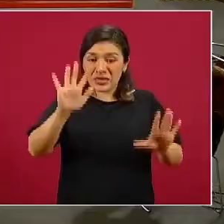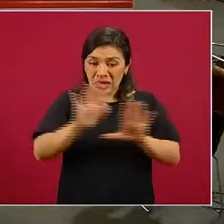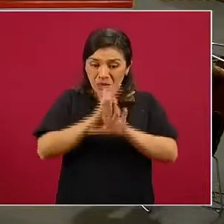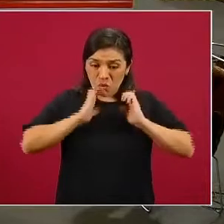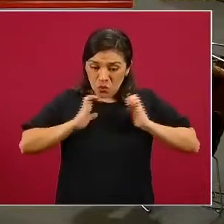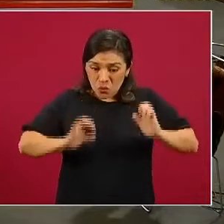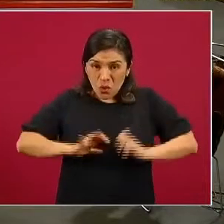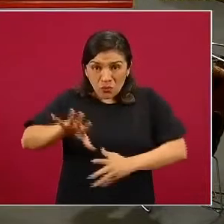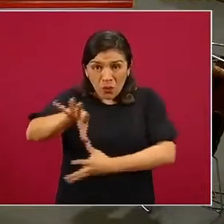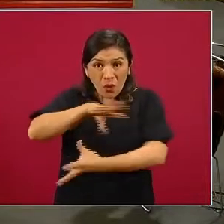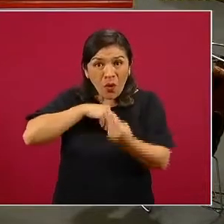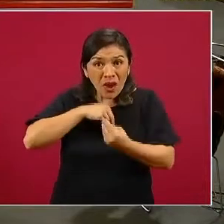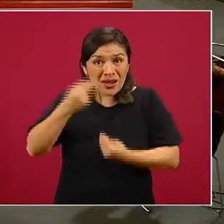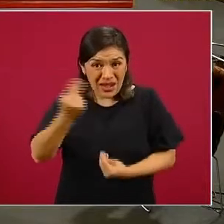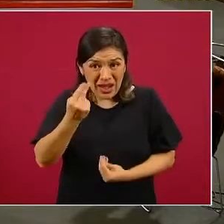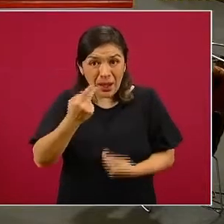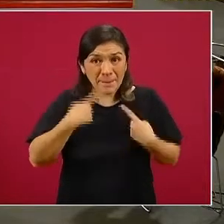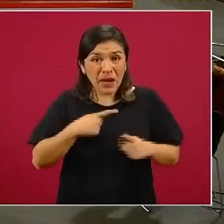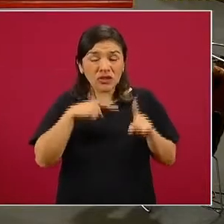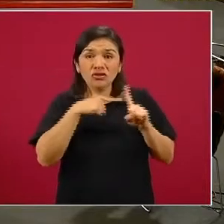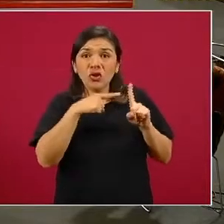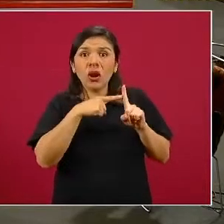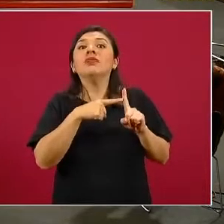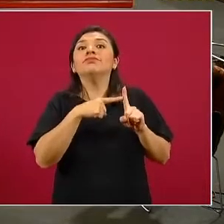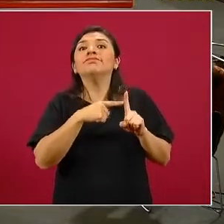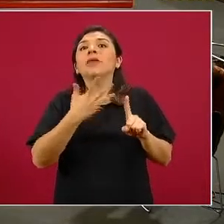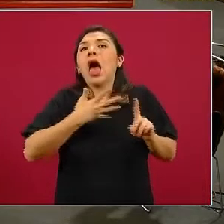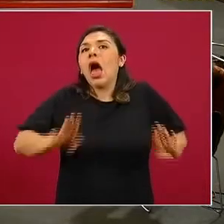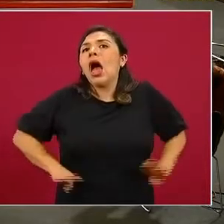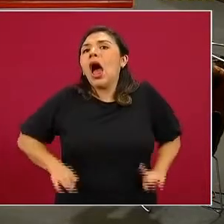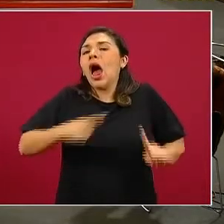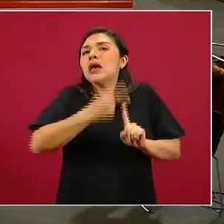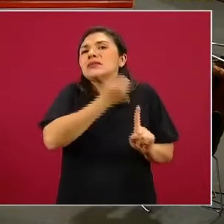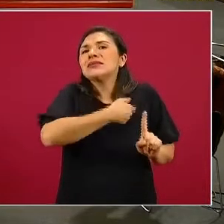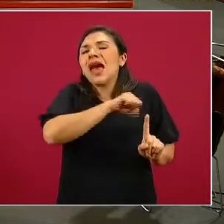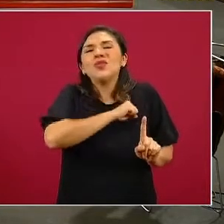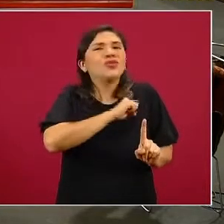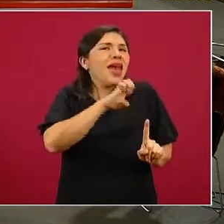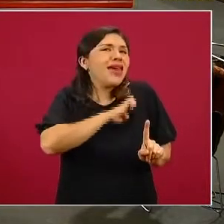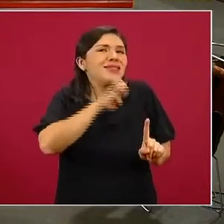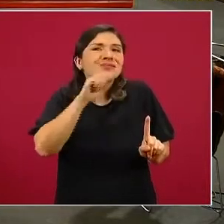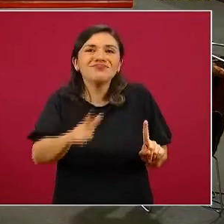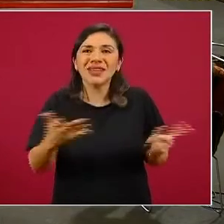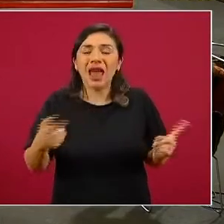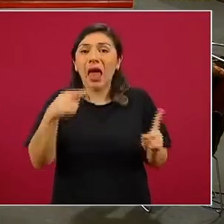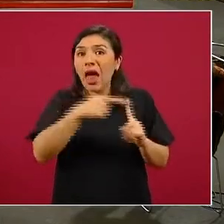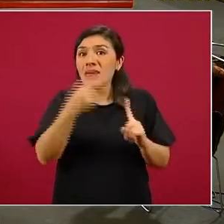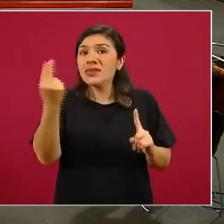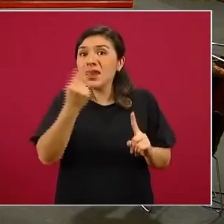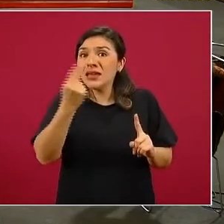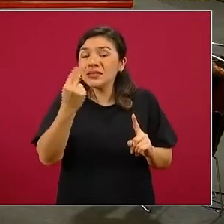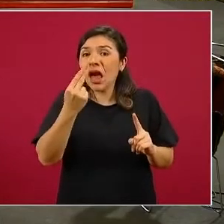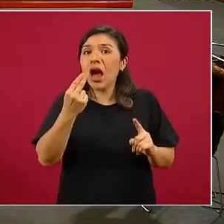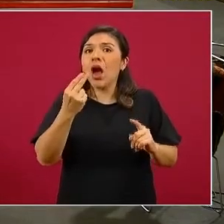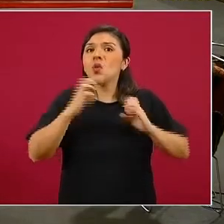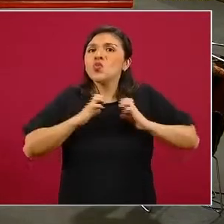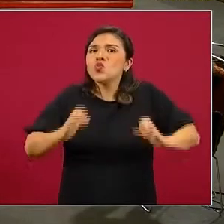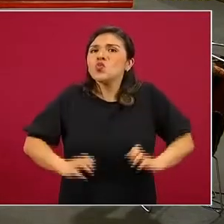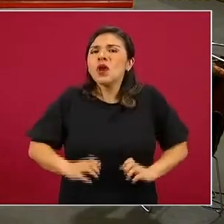trasplante, ustedes saben que tiene una condición muy especial. Se va a someter a un esquema de